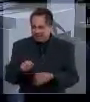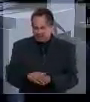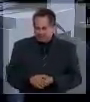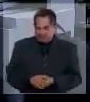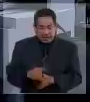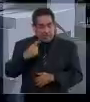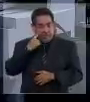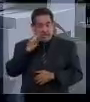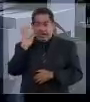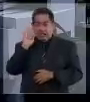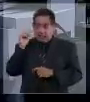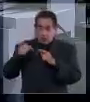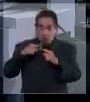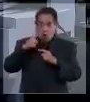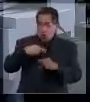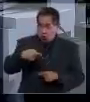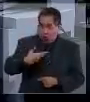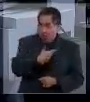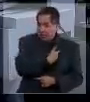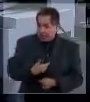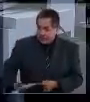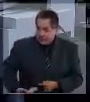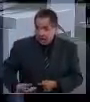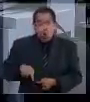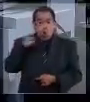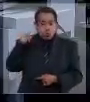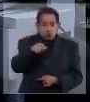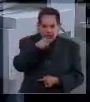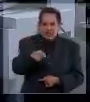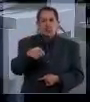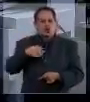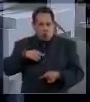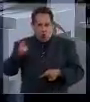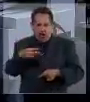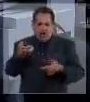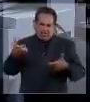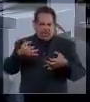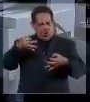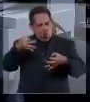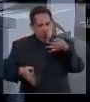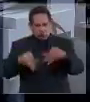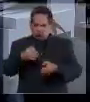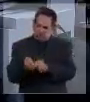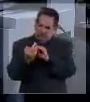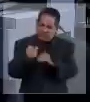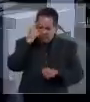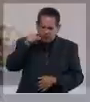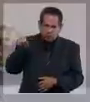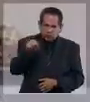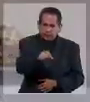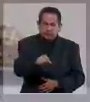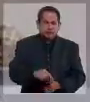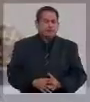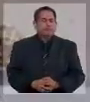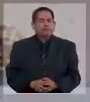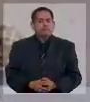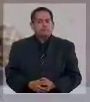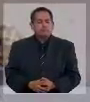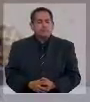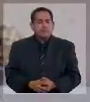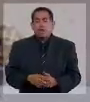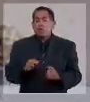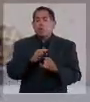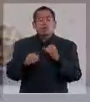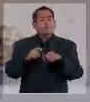yo soy presidente, ustedes van a enfrentar la justicia porque eso es lo correcto. Tiempo, candidato. Solo le quedaría una réplica